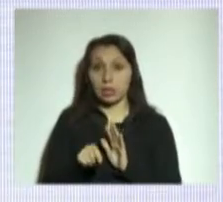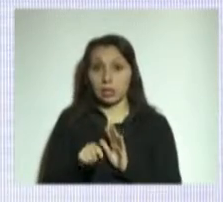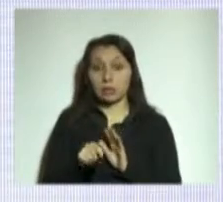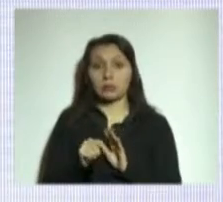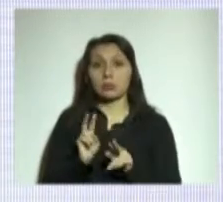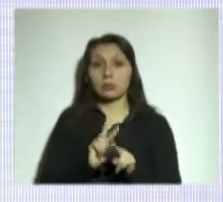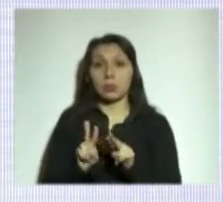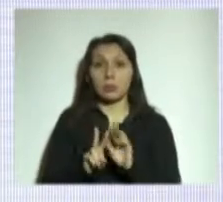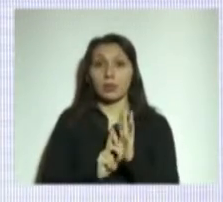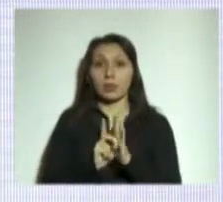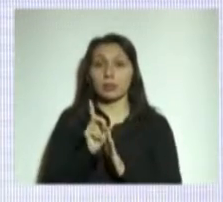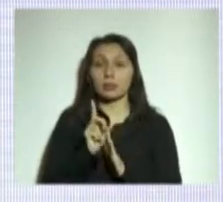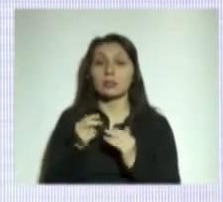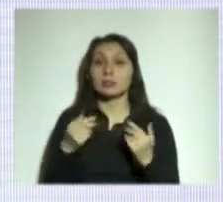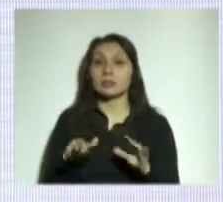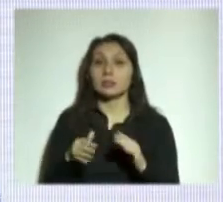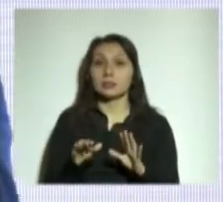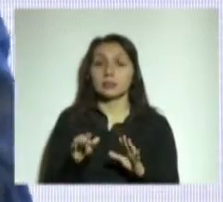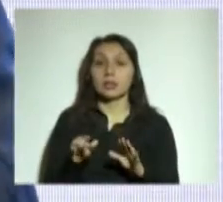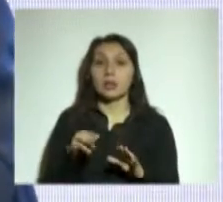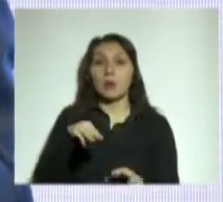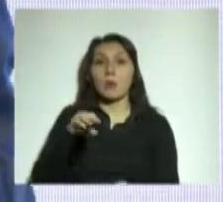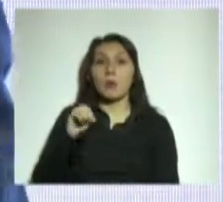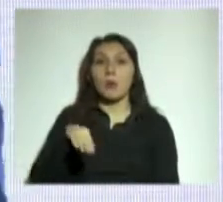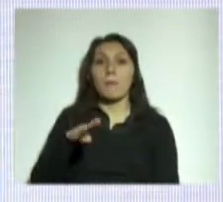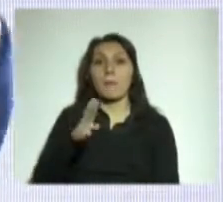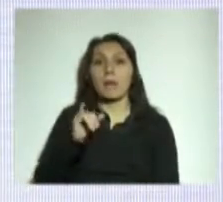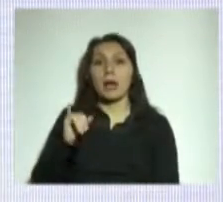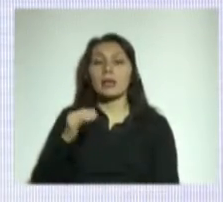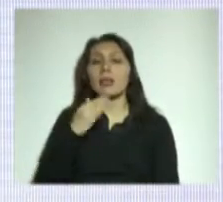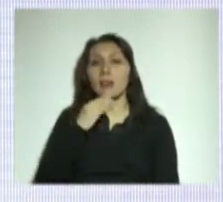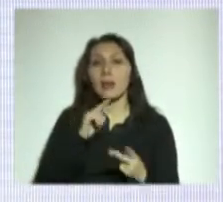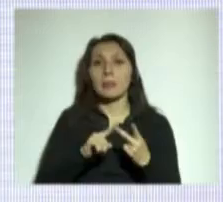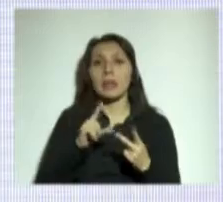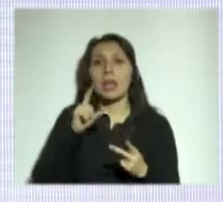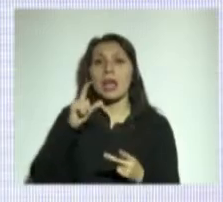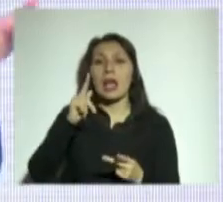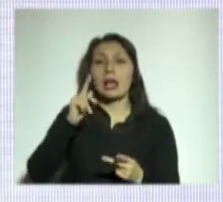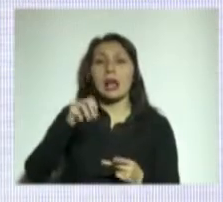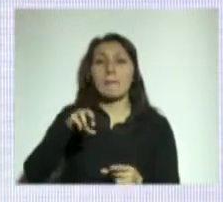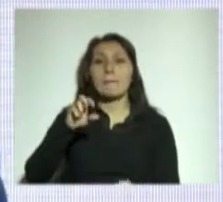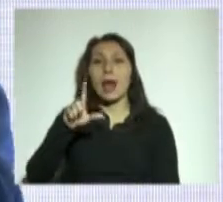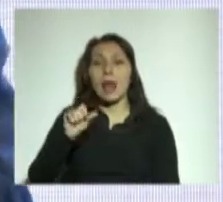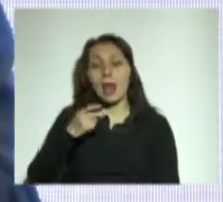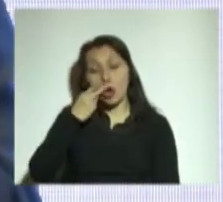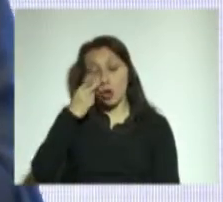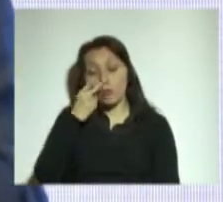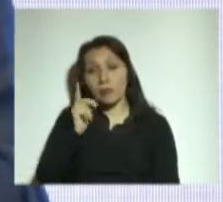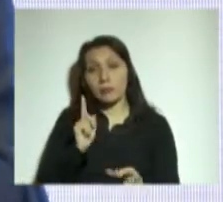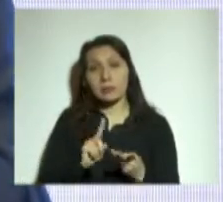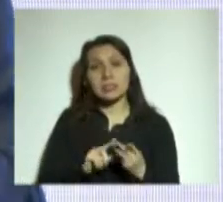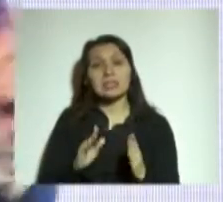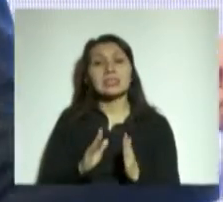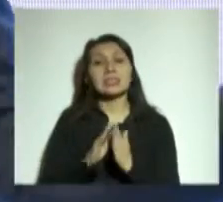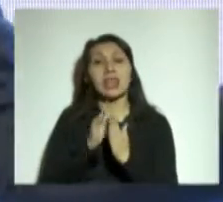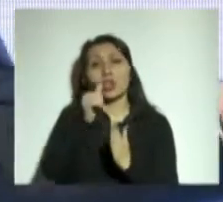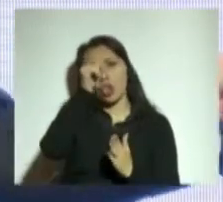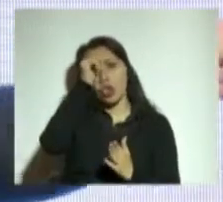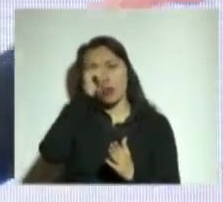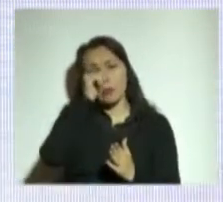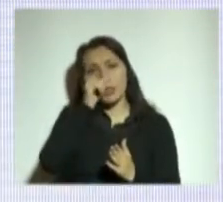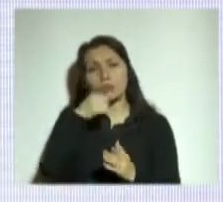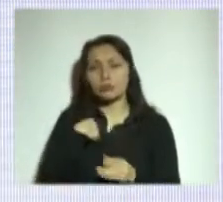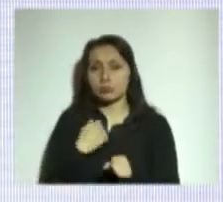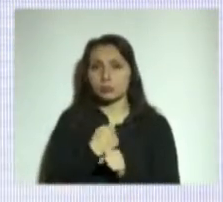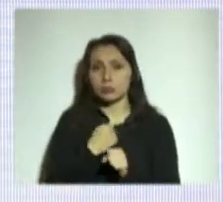lo estamos desarrollando ya en Mumbai, se va a hacer en Kampala en noviembre, se va a hacer en Santo Domingo, ahí